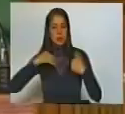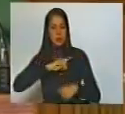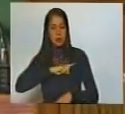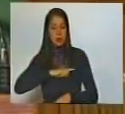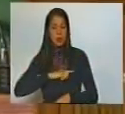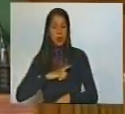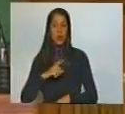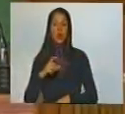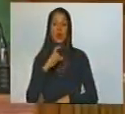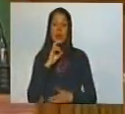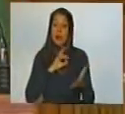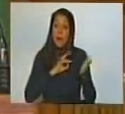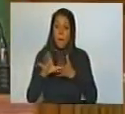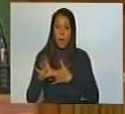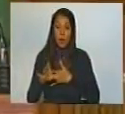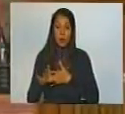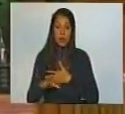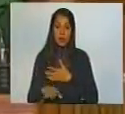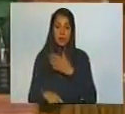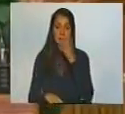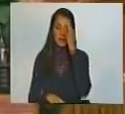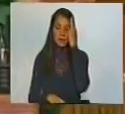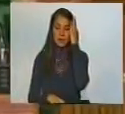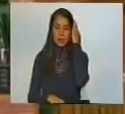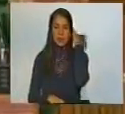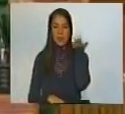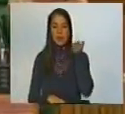fácil. Pero voy con el cuento anterior.